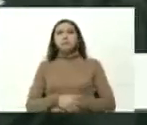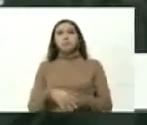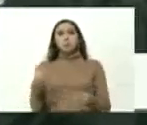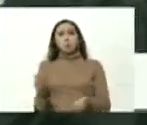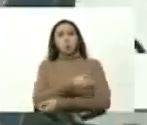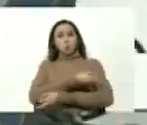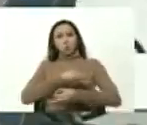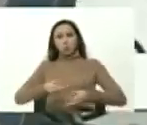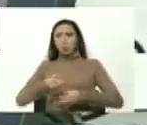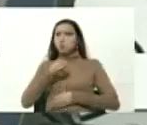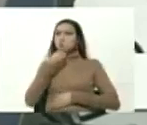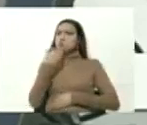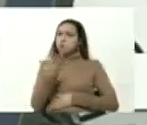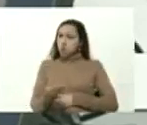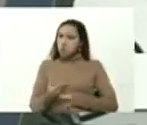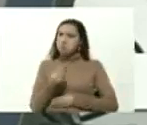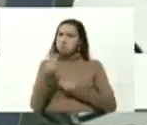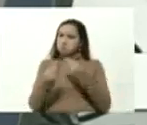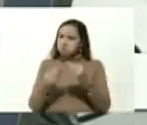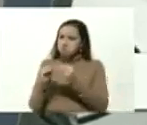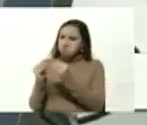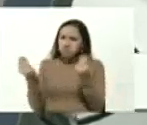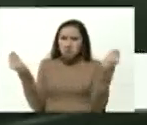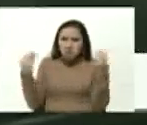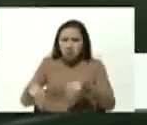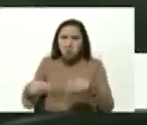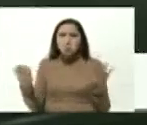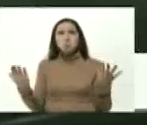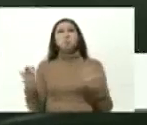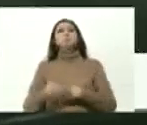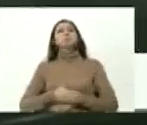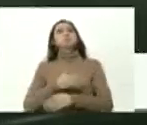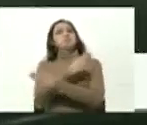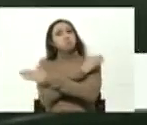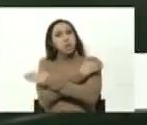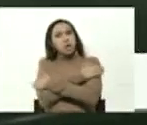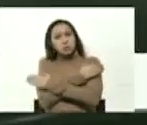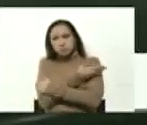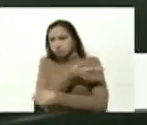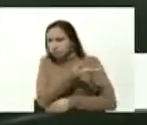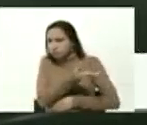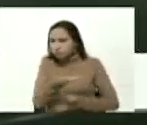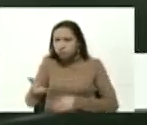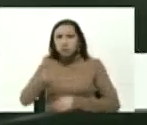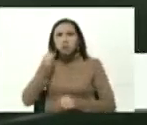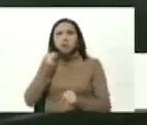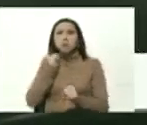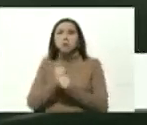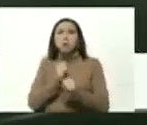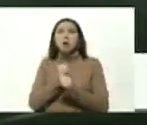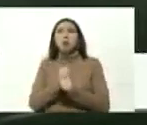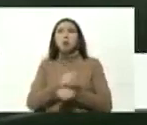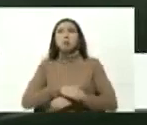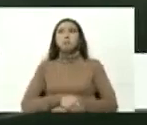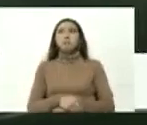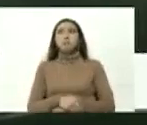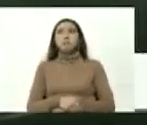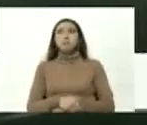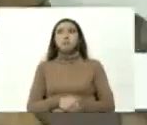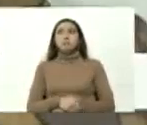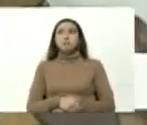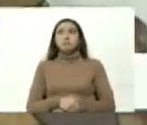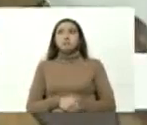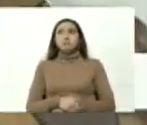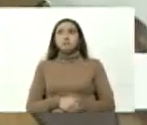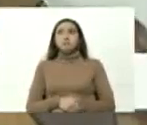extraordinariamente bien establecido, organizado, estructurado, felicito a sus trabajadoras, a sus trabajadores,